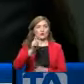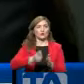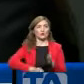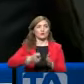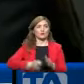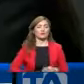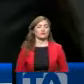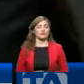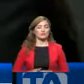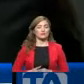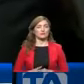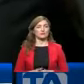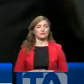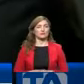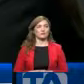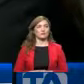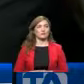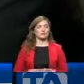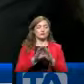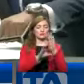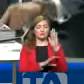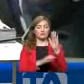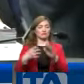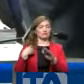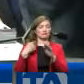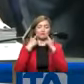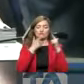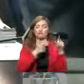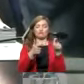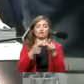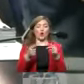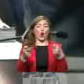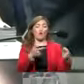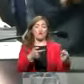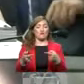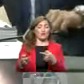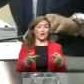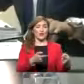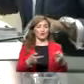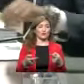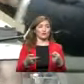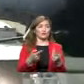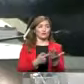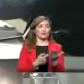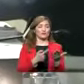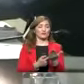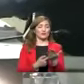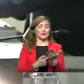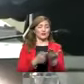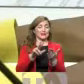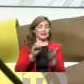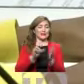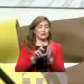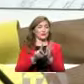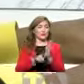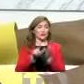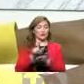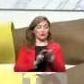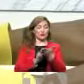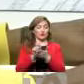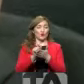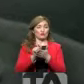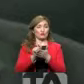jueces es parte de la garantía constitucional. En medio de conflictos, discutieron el punto tras demorar más de media hora en aprobar